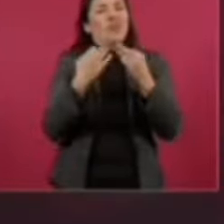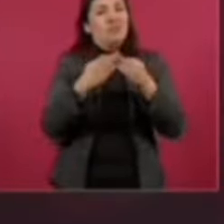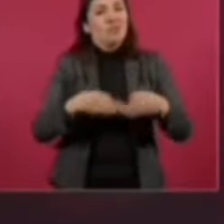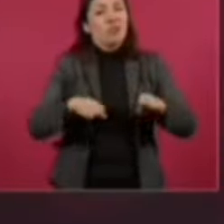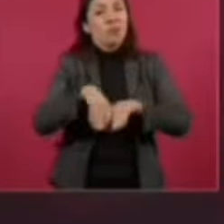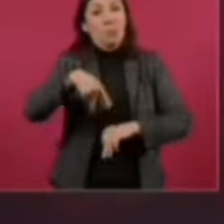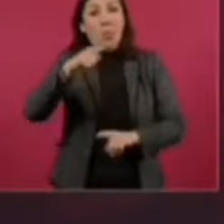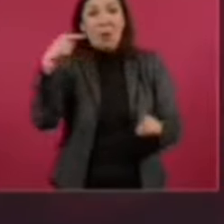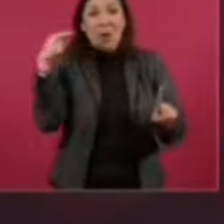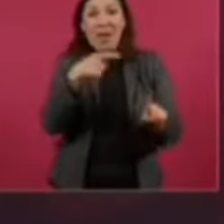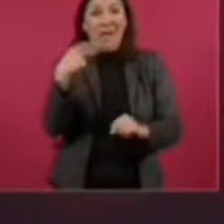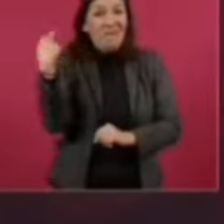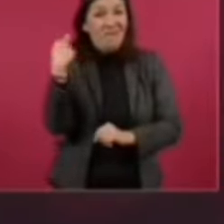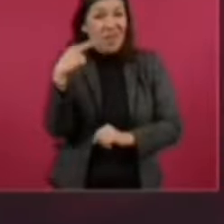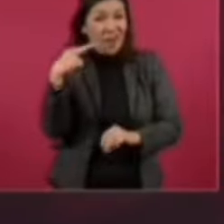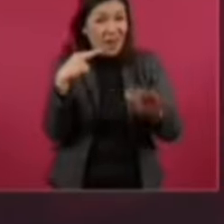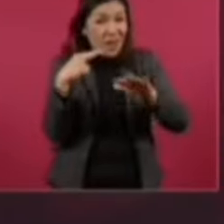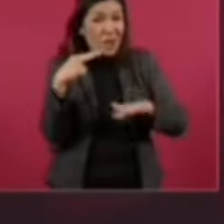Pero en Veracruz